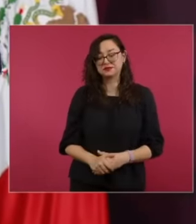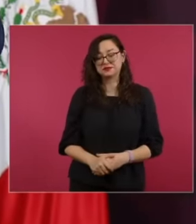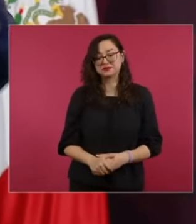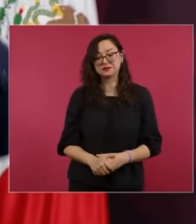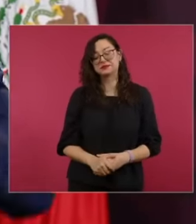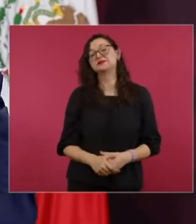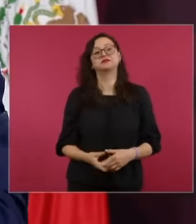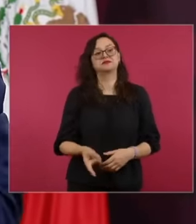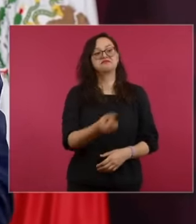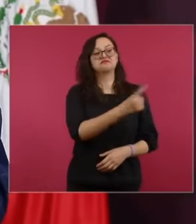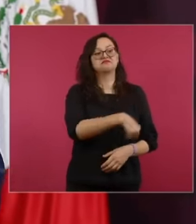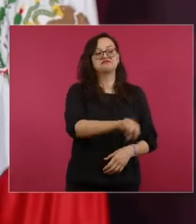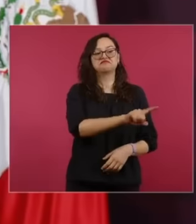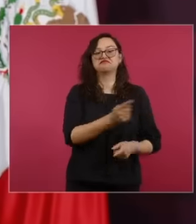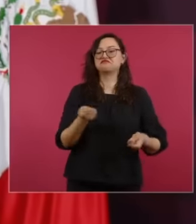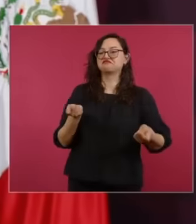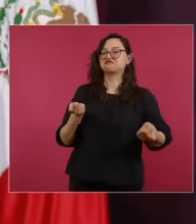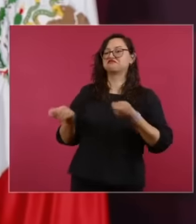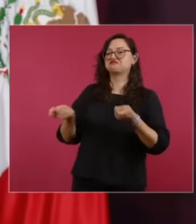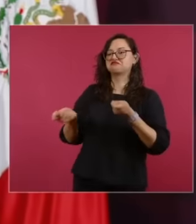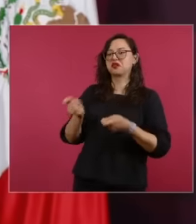Ya les tienen.